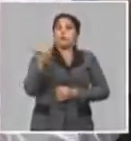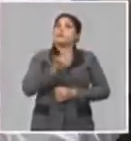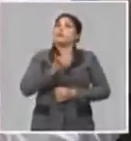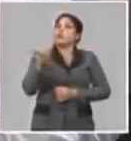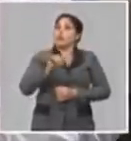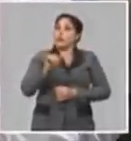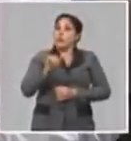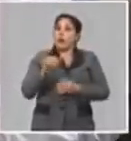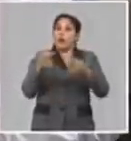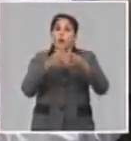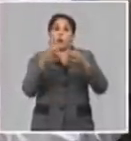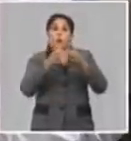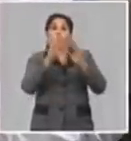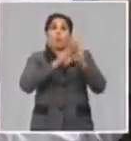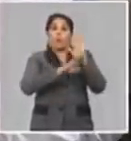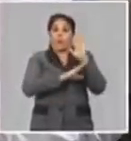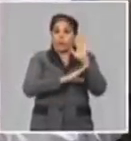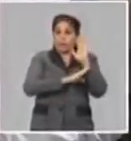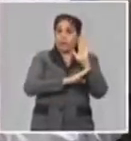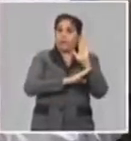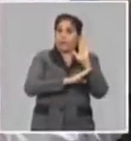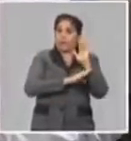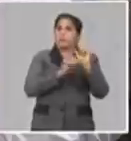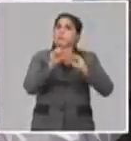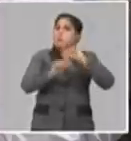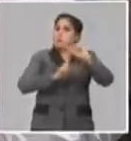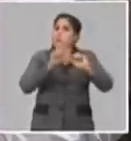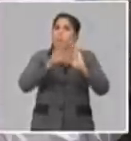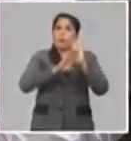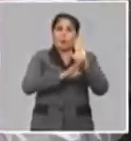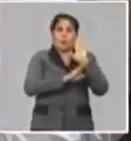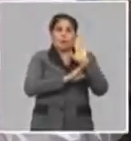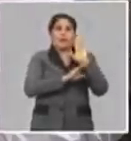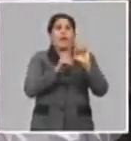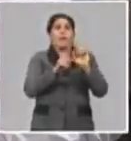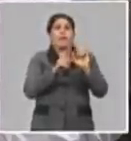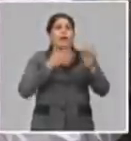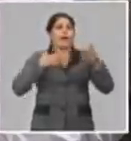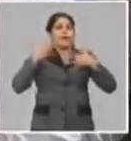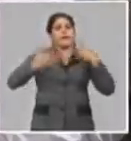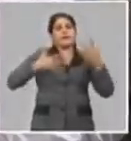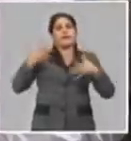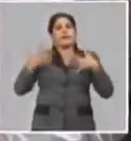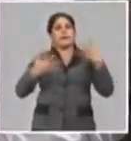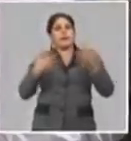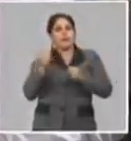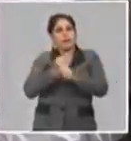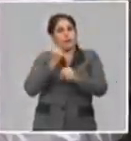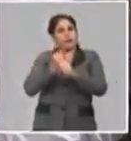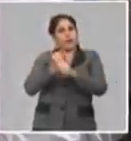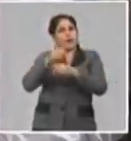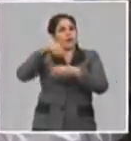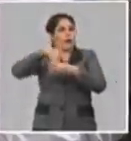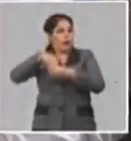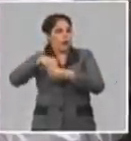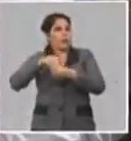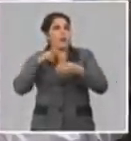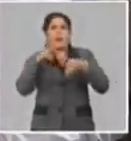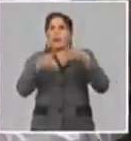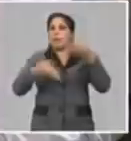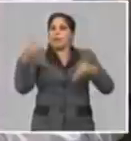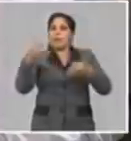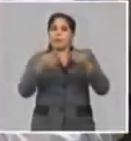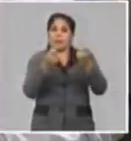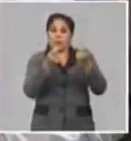tomando un conjunto de medidas, o implementando un conjunto de medidas, para incentivar la participación en